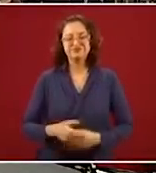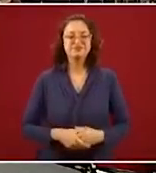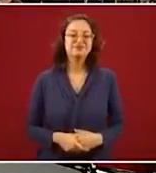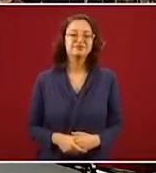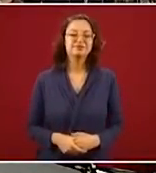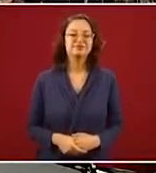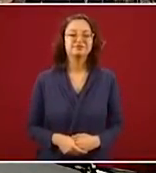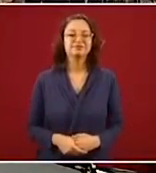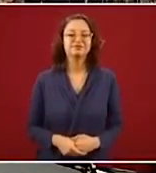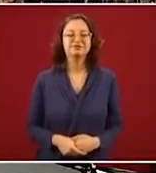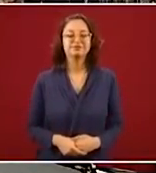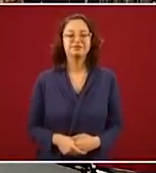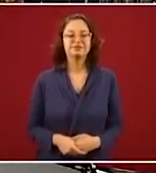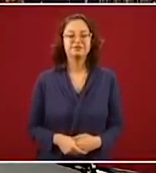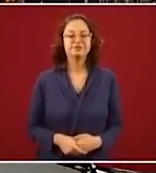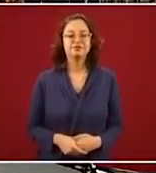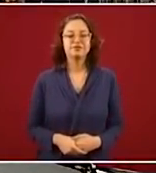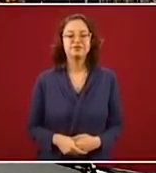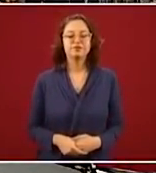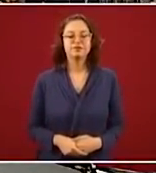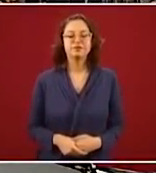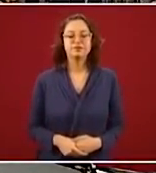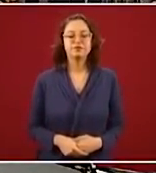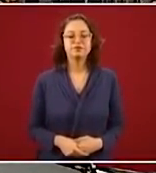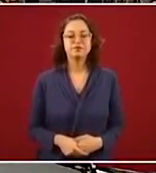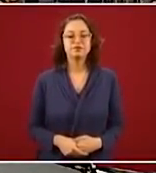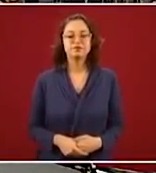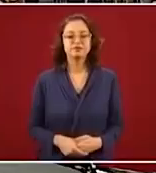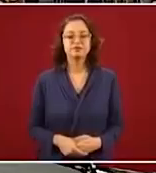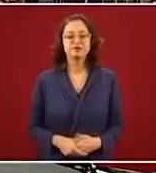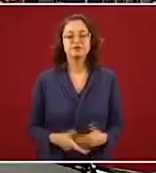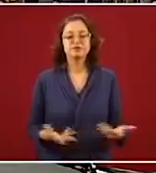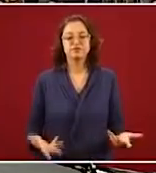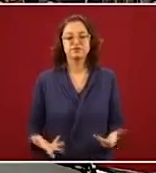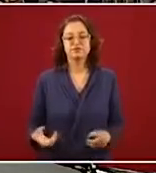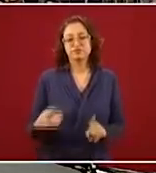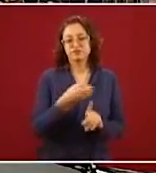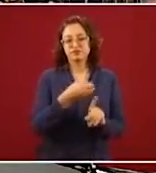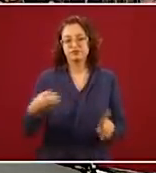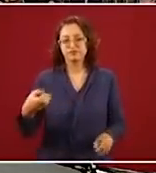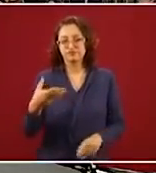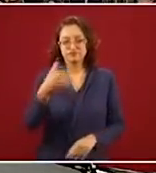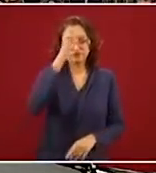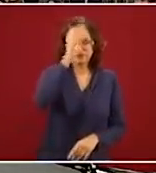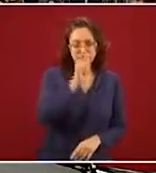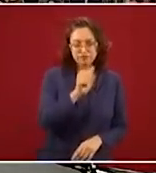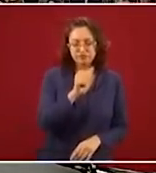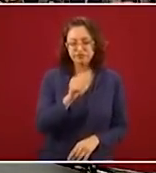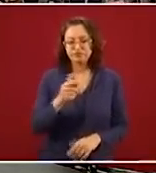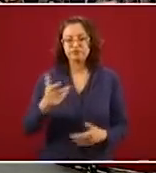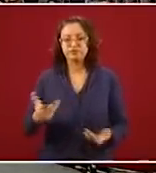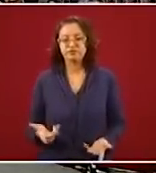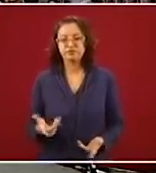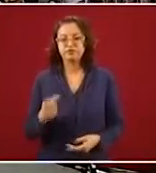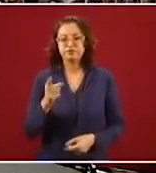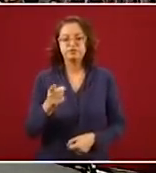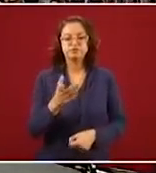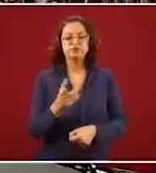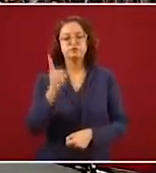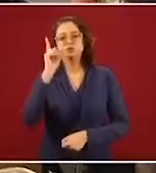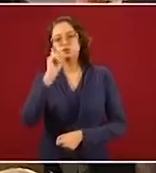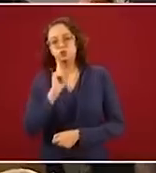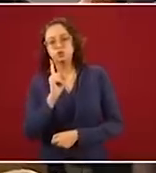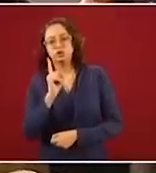Nos ponemos, nos ordenamos, nos ponemos de acuerdo. Si les parece, una compañera mujer